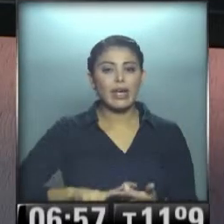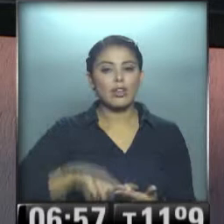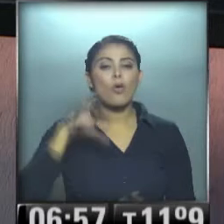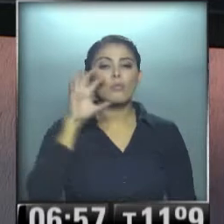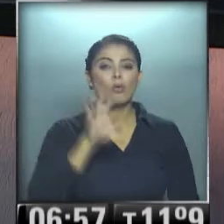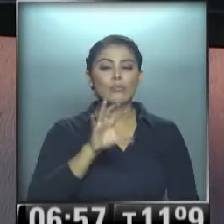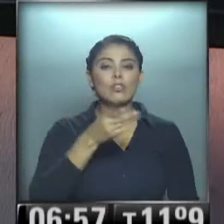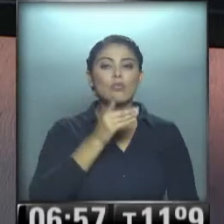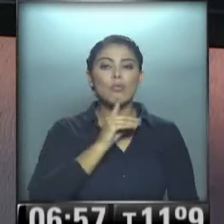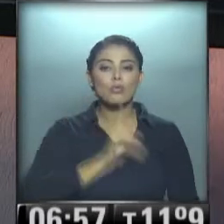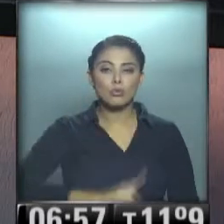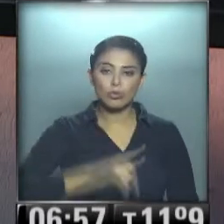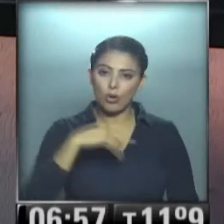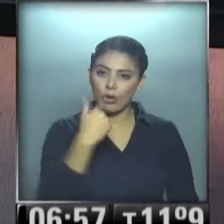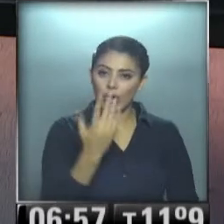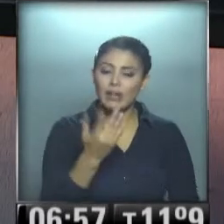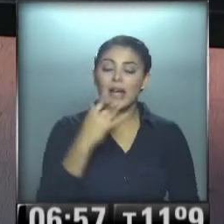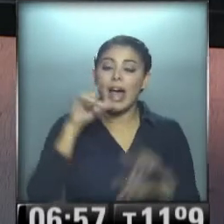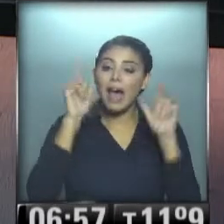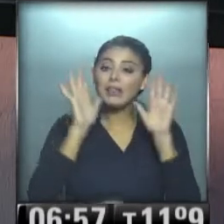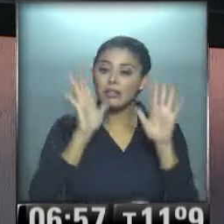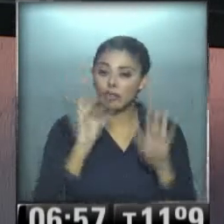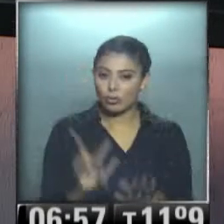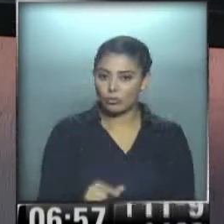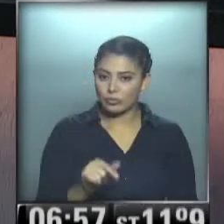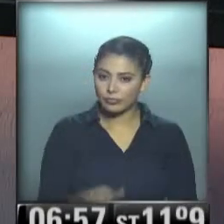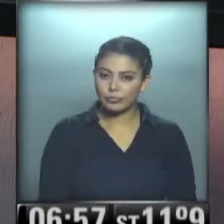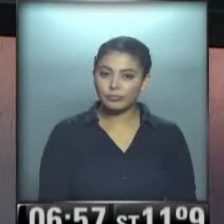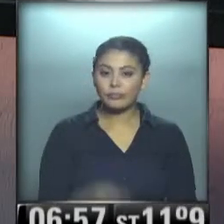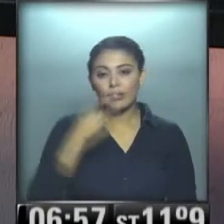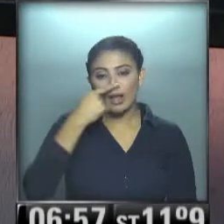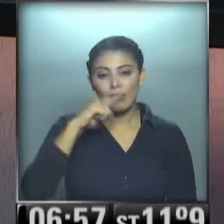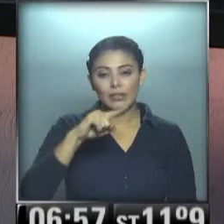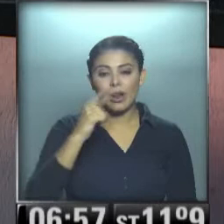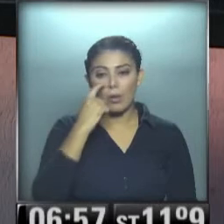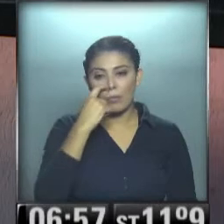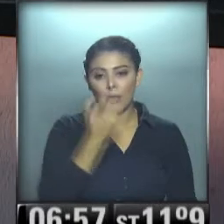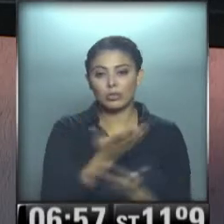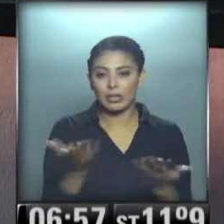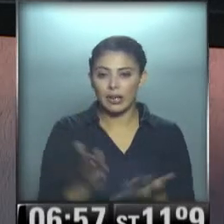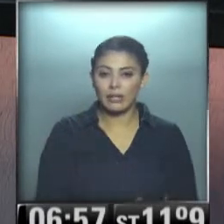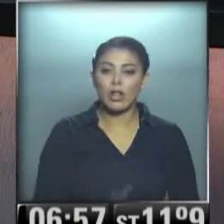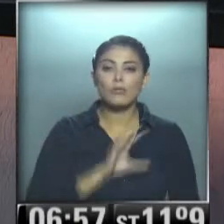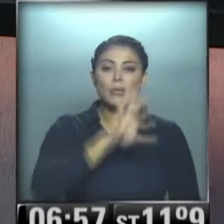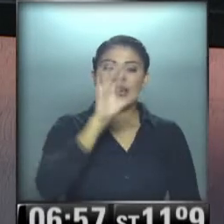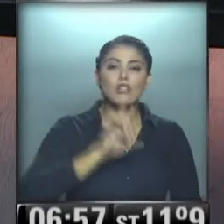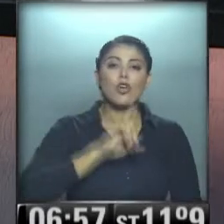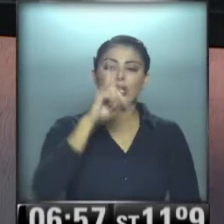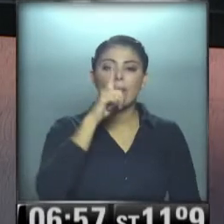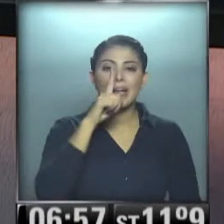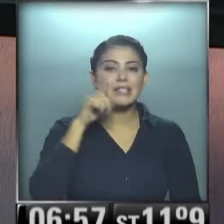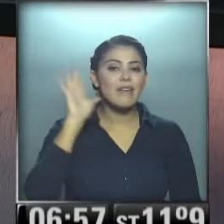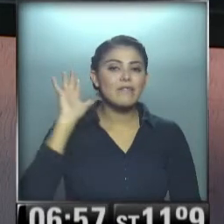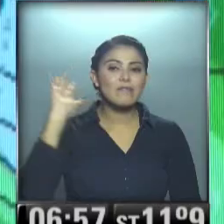de Chubut, así que todavía prestar atención a esta zona. Y vamos a ver cómo terminamos la semana. El litoral, probabilidad de